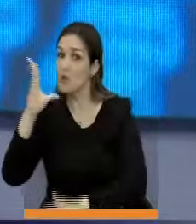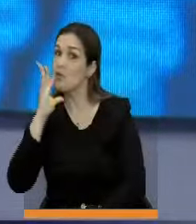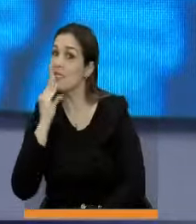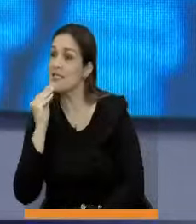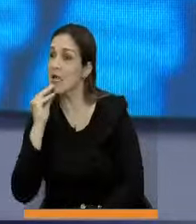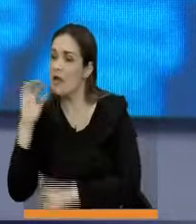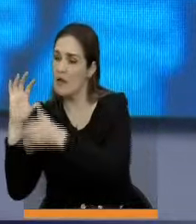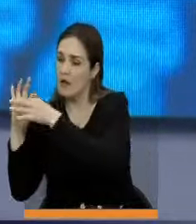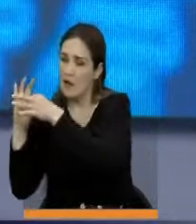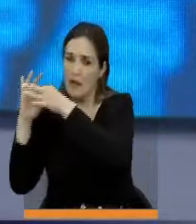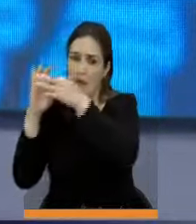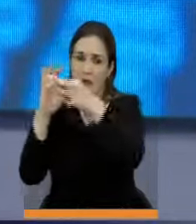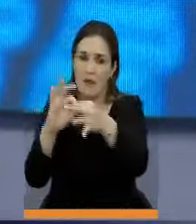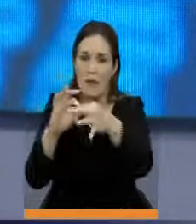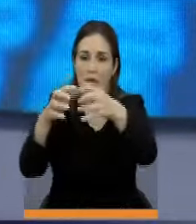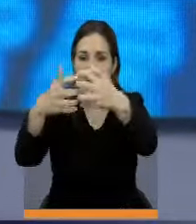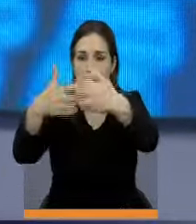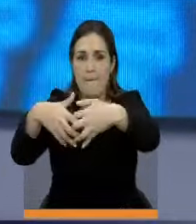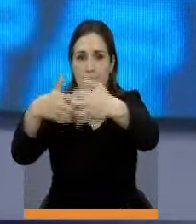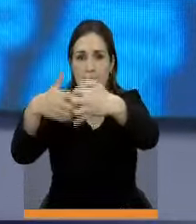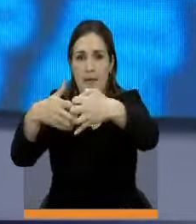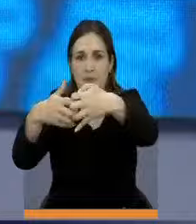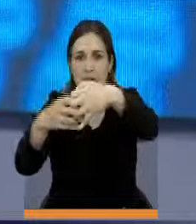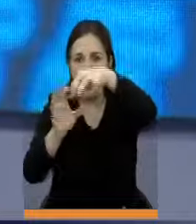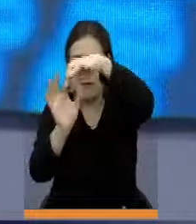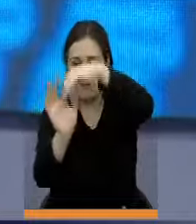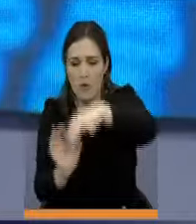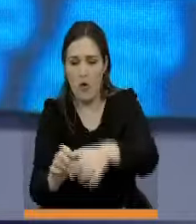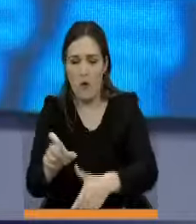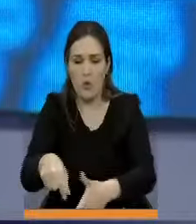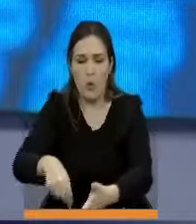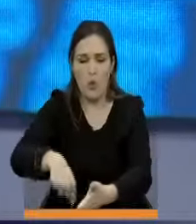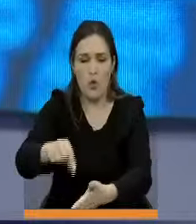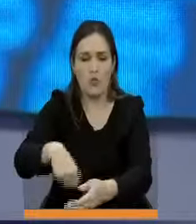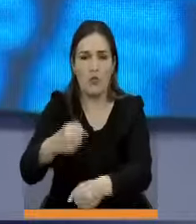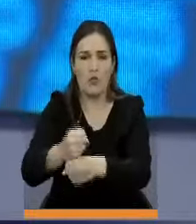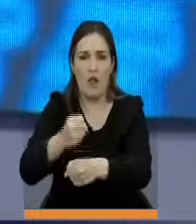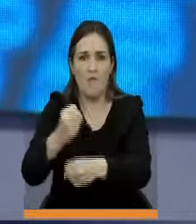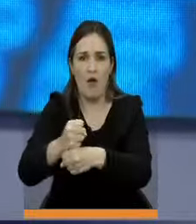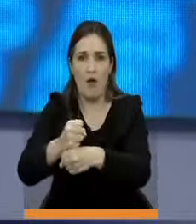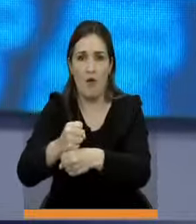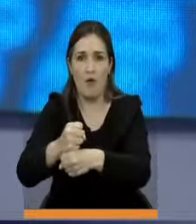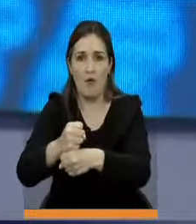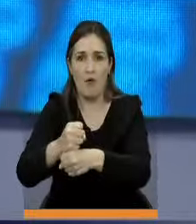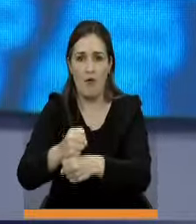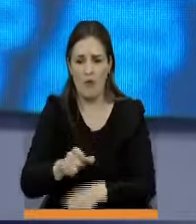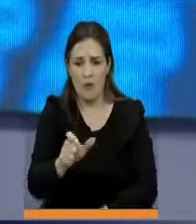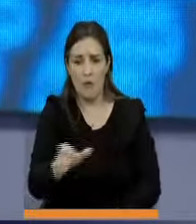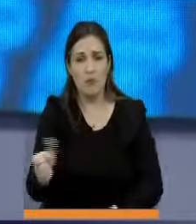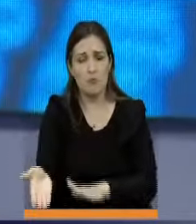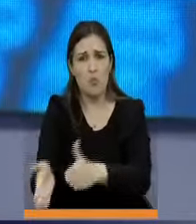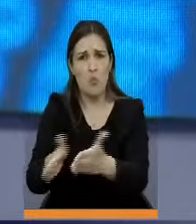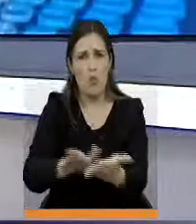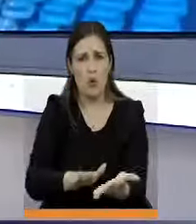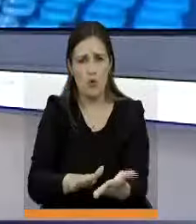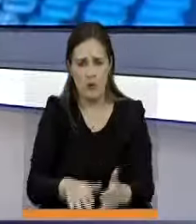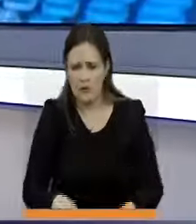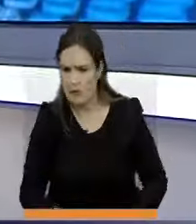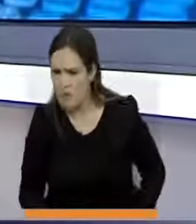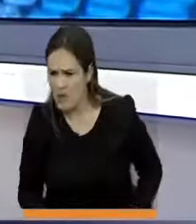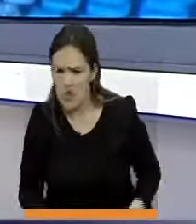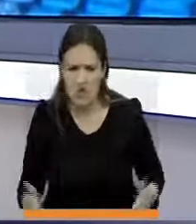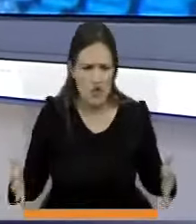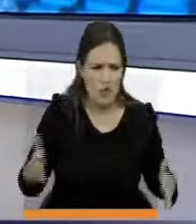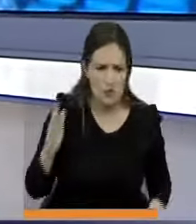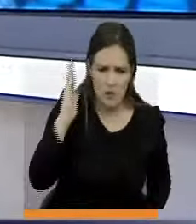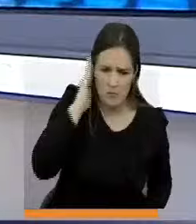línea. En ese momento, la manera como sucedió, se pierden sus elementos